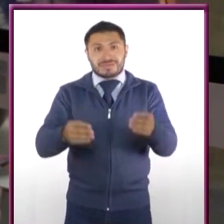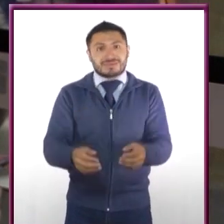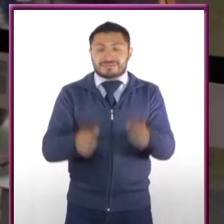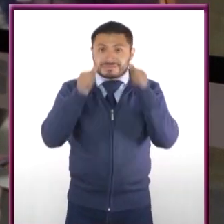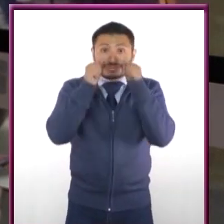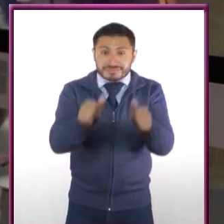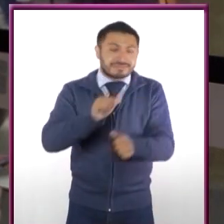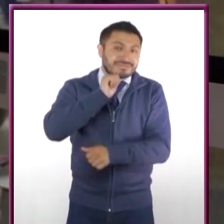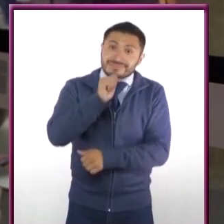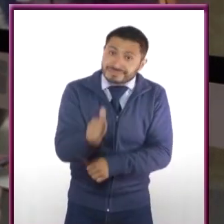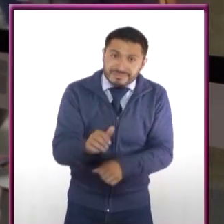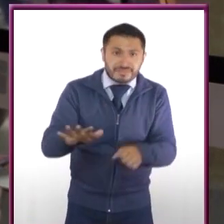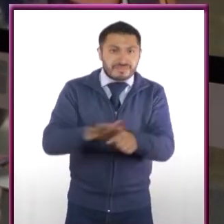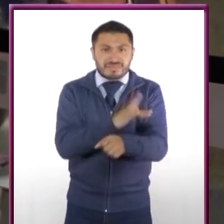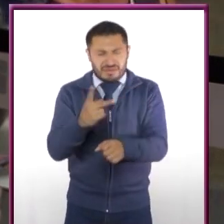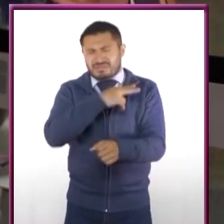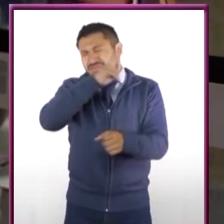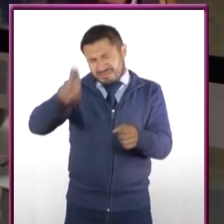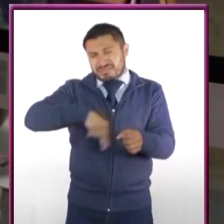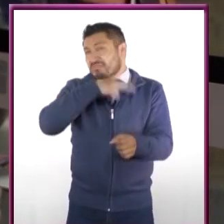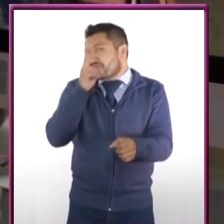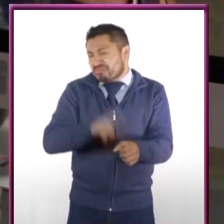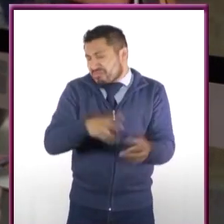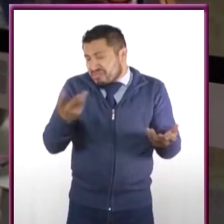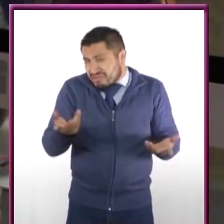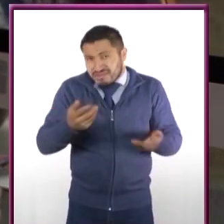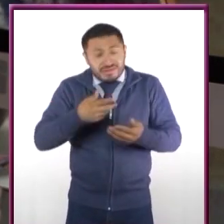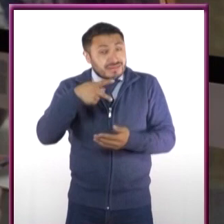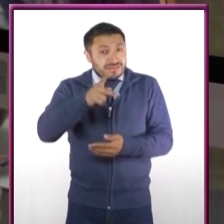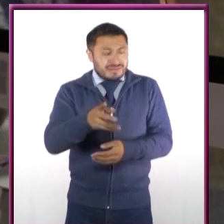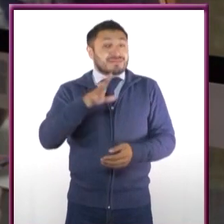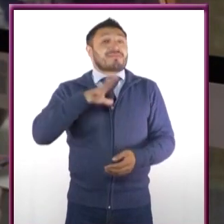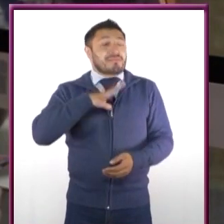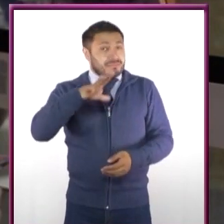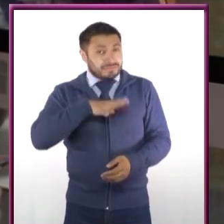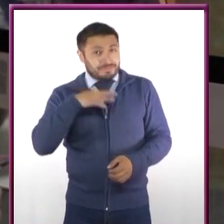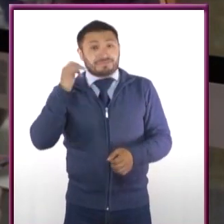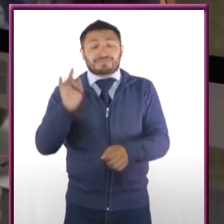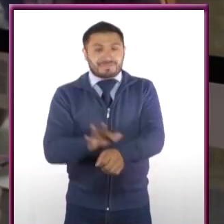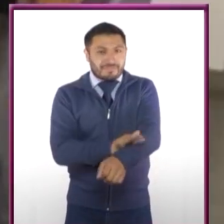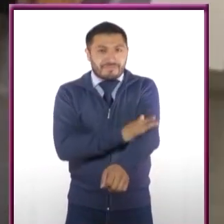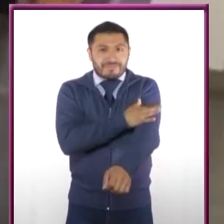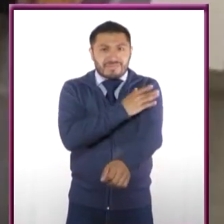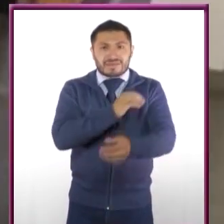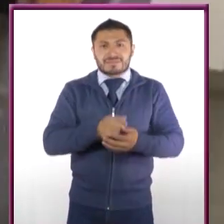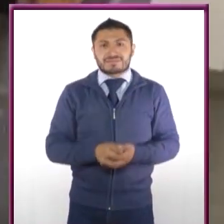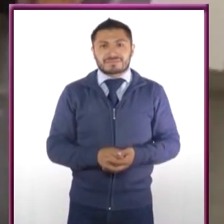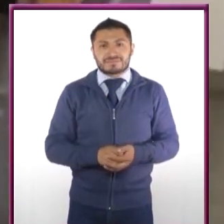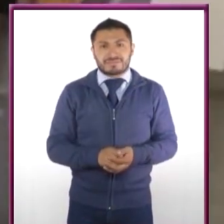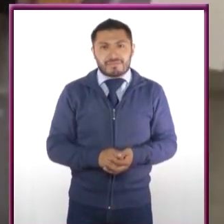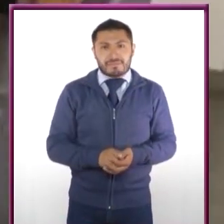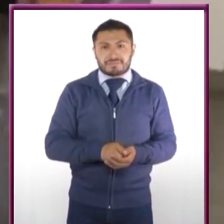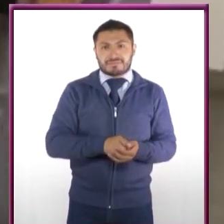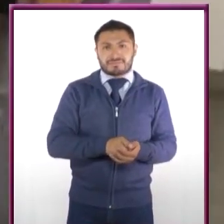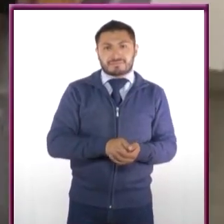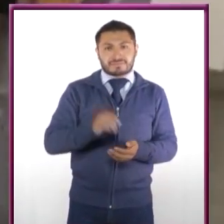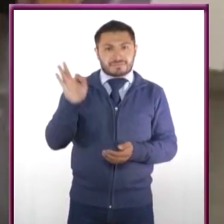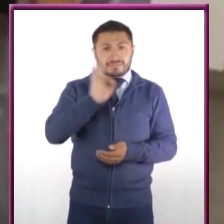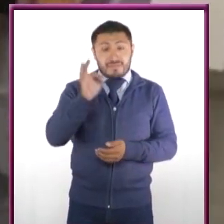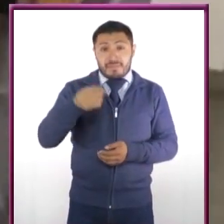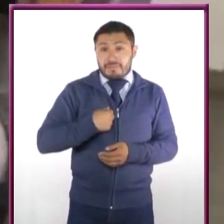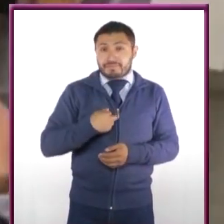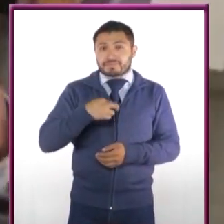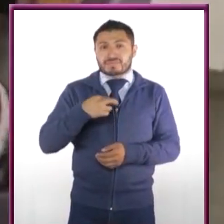ponemos a analizarlo todo el tiempo porque es impráctico, ¿no? Pero ahí está la emoción. Si yo